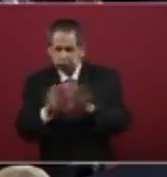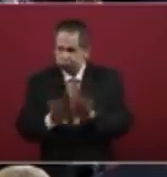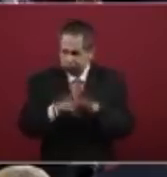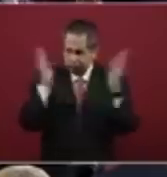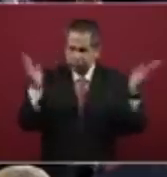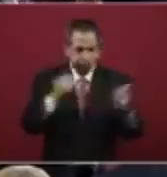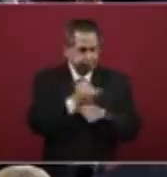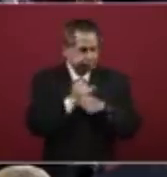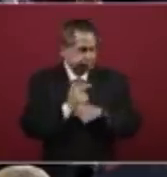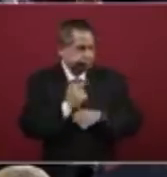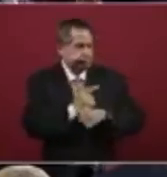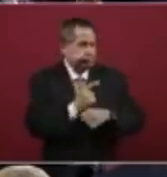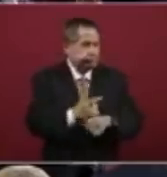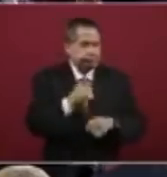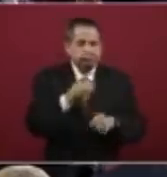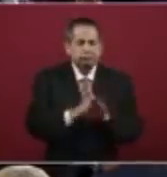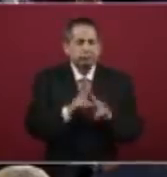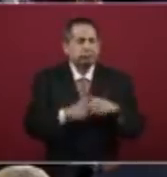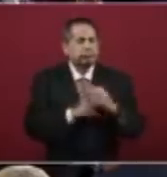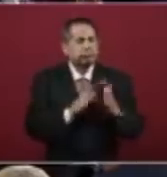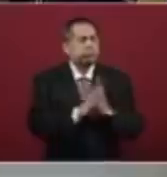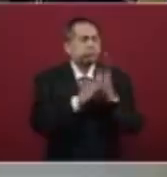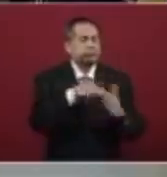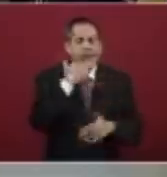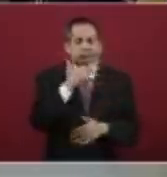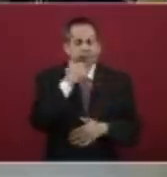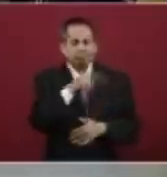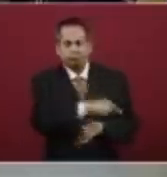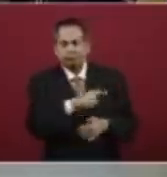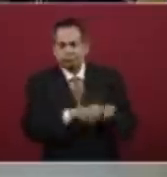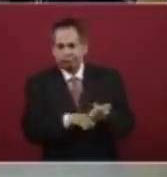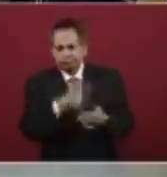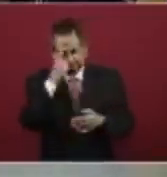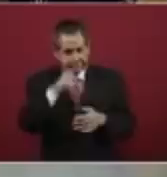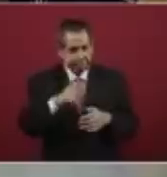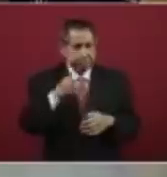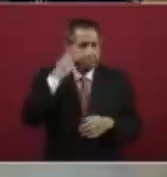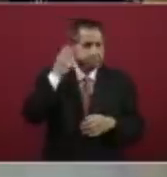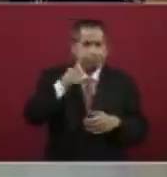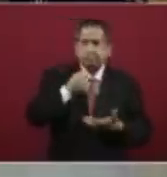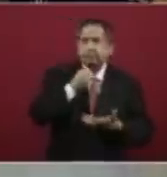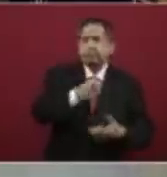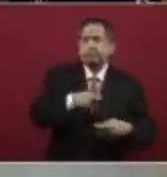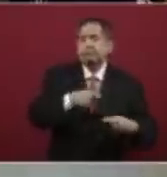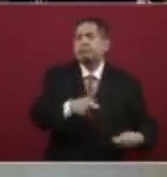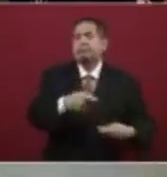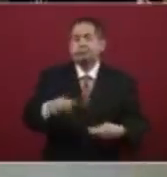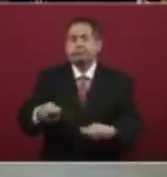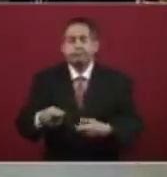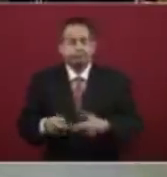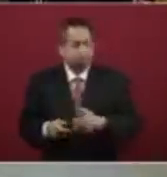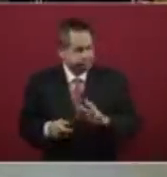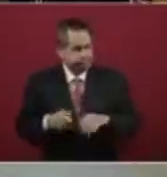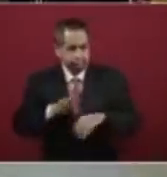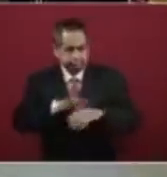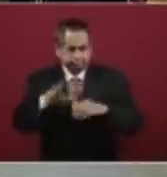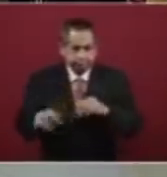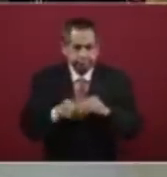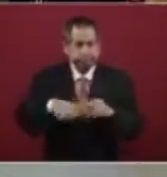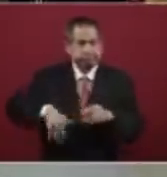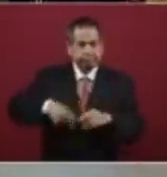a este tipo de participaciones ilícitas de recursos para campañas electorales y tratar de complementar